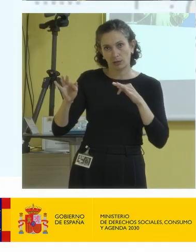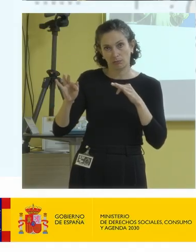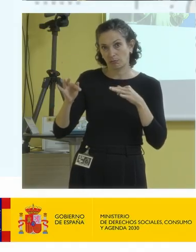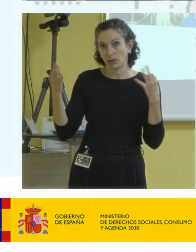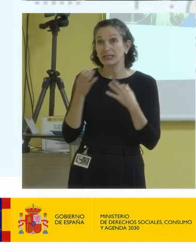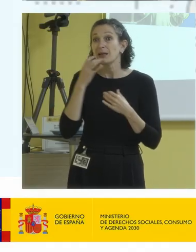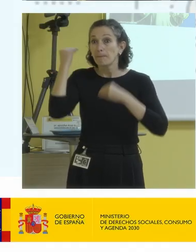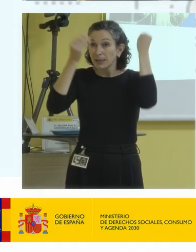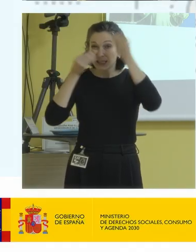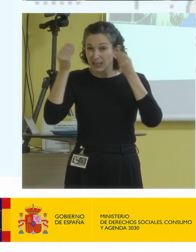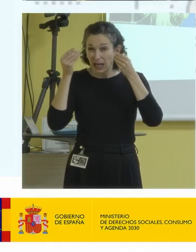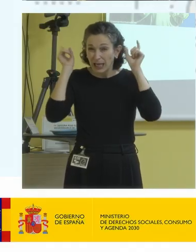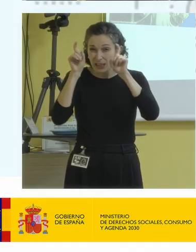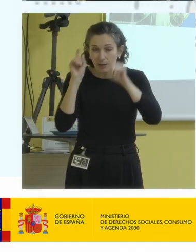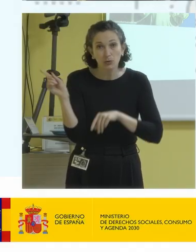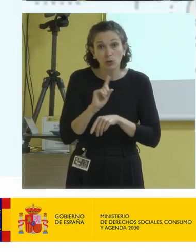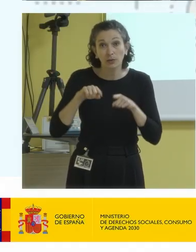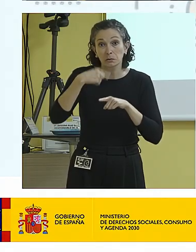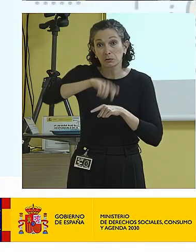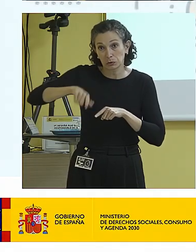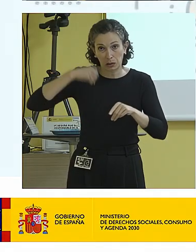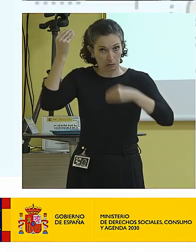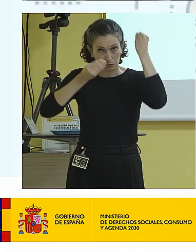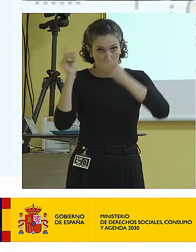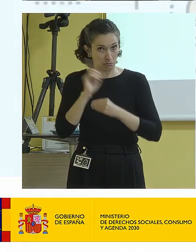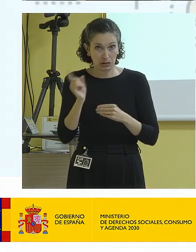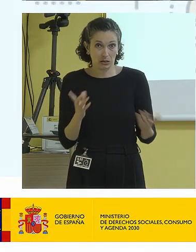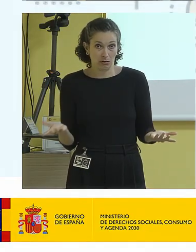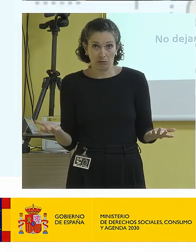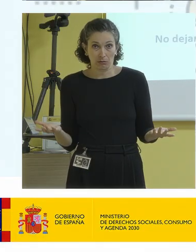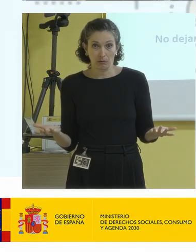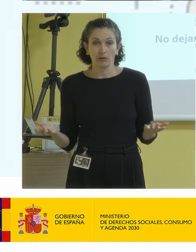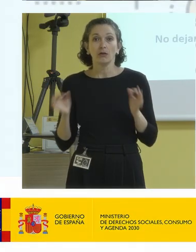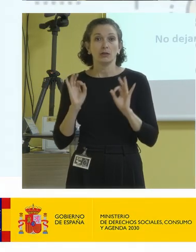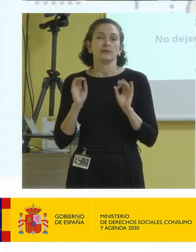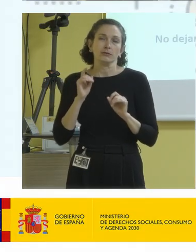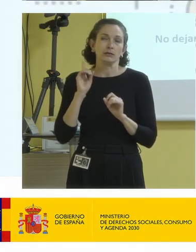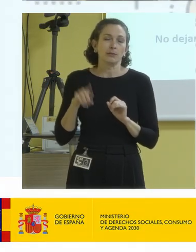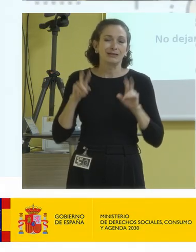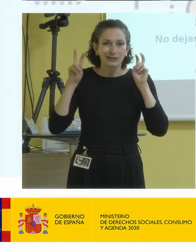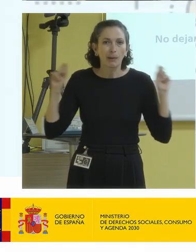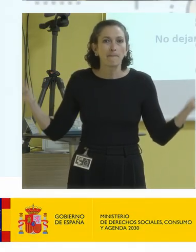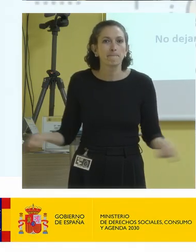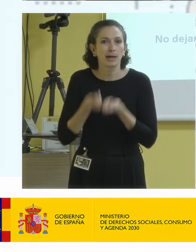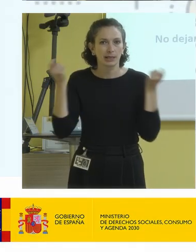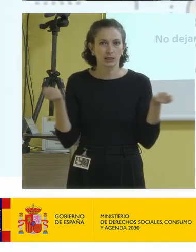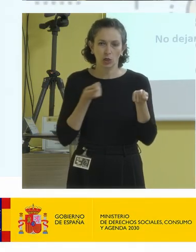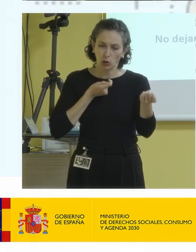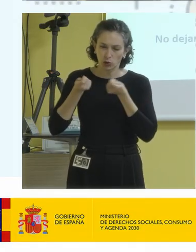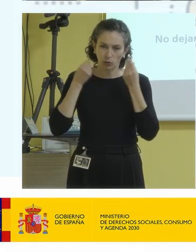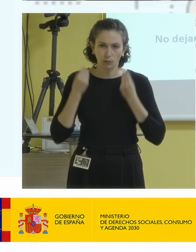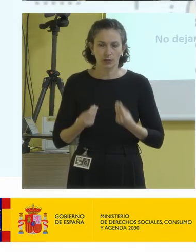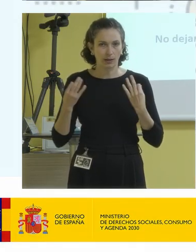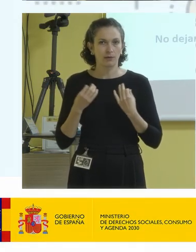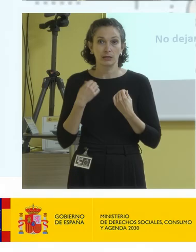normal es que la gente no piense. Esa es la idea. Dicho esto, por supuesto con el marketing tenemos que tener un buen control, y ya me queda un